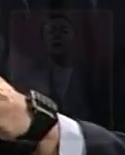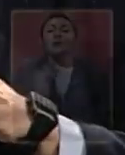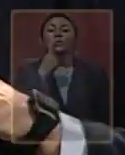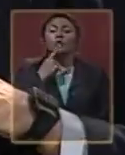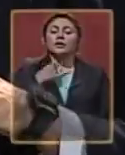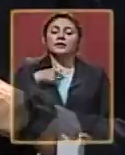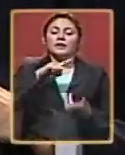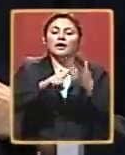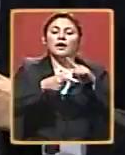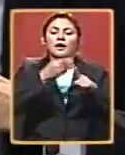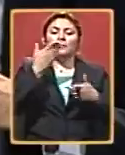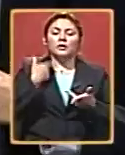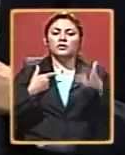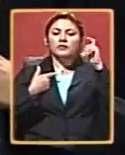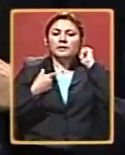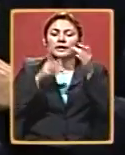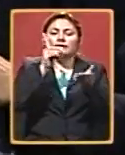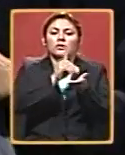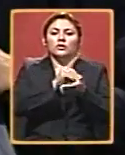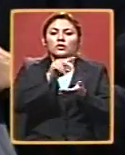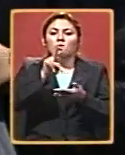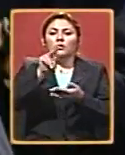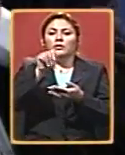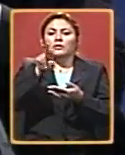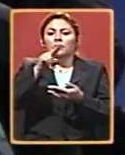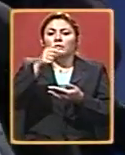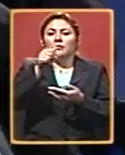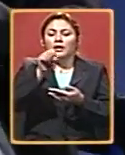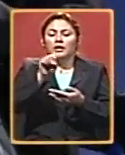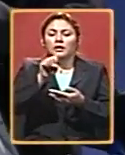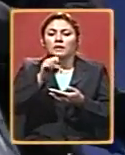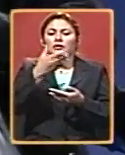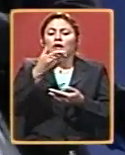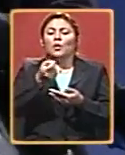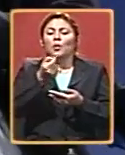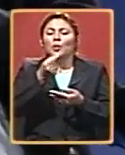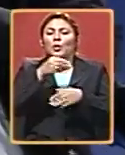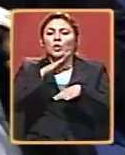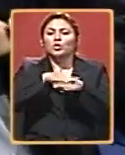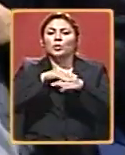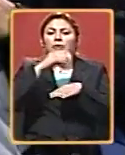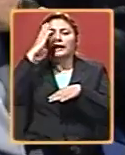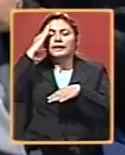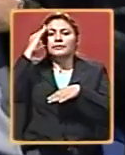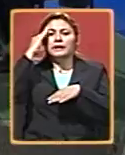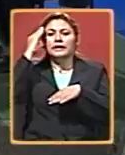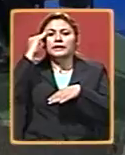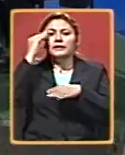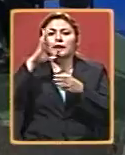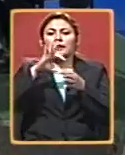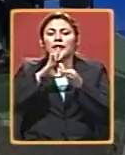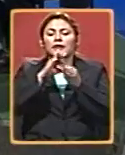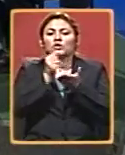Amigas y amigos, el doctor Vargas, Mauricio Vargas, un poco sobre esta experiencia de las cooperativas.